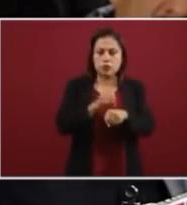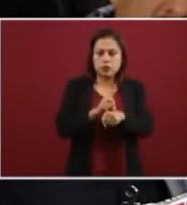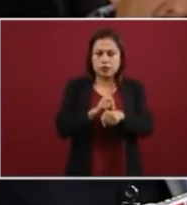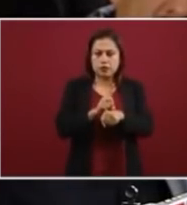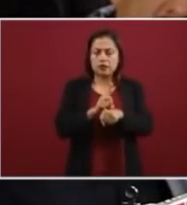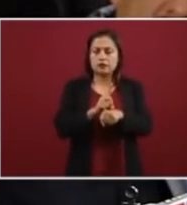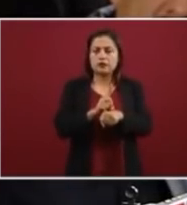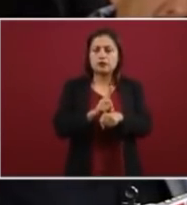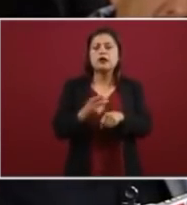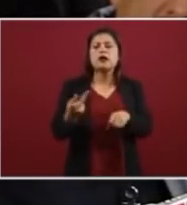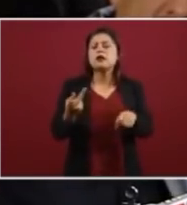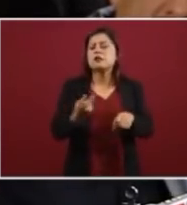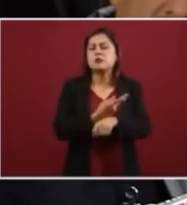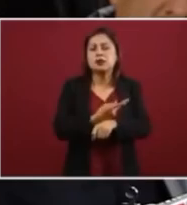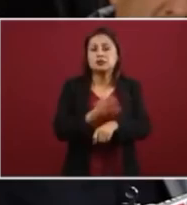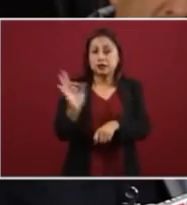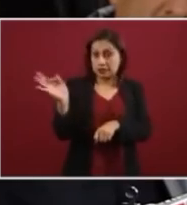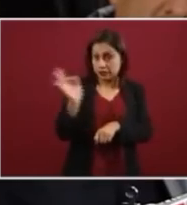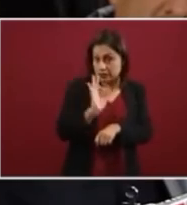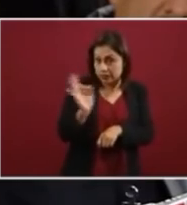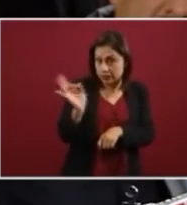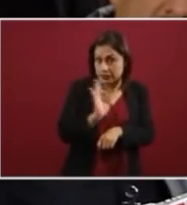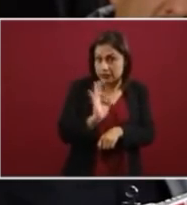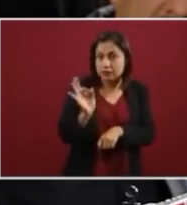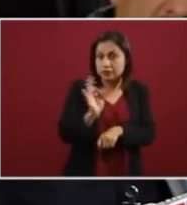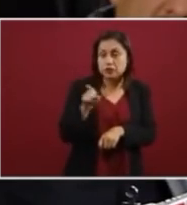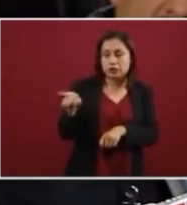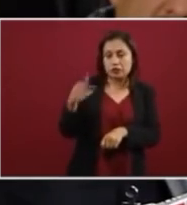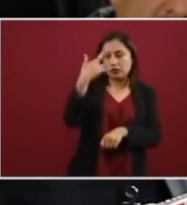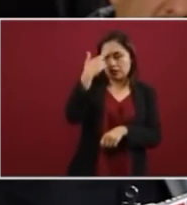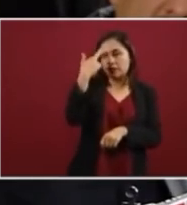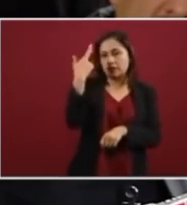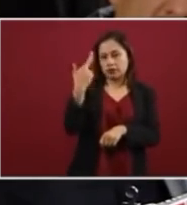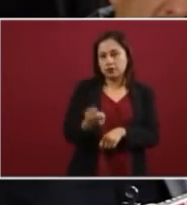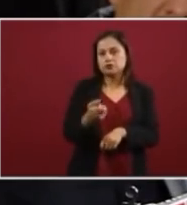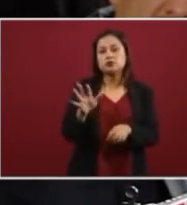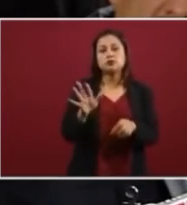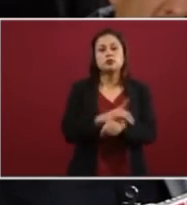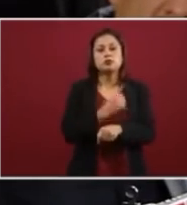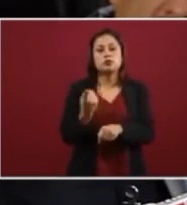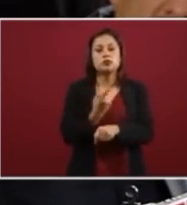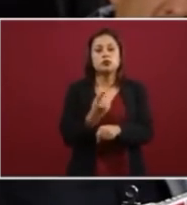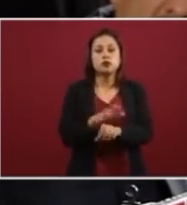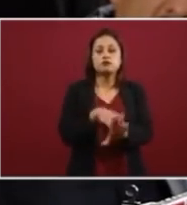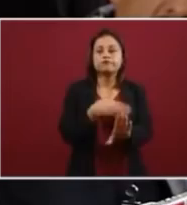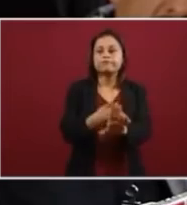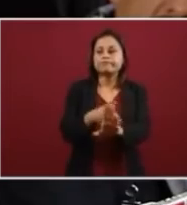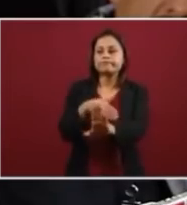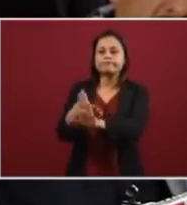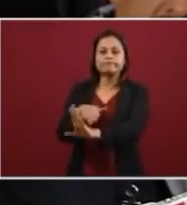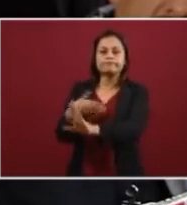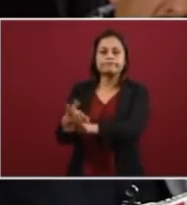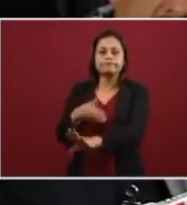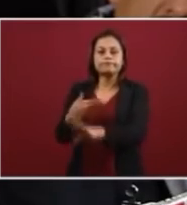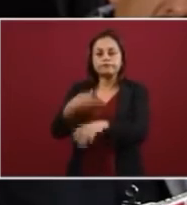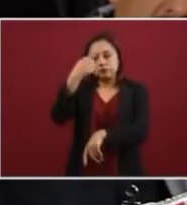La Línea. México, que ha experimentado un alto índice de criminalidad durante más de una década, ha